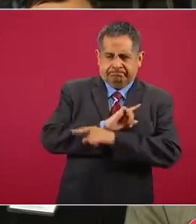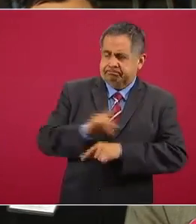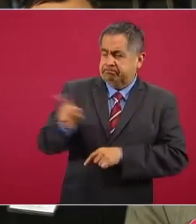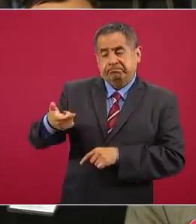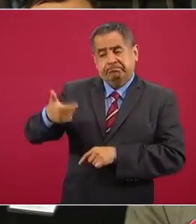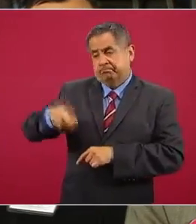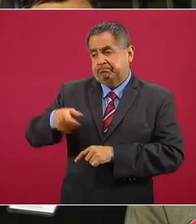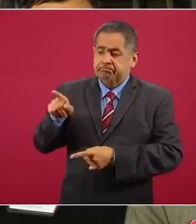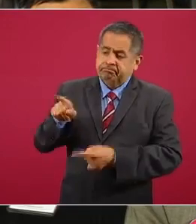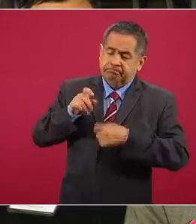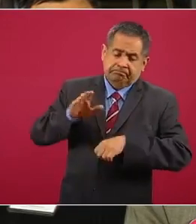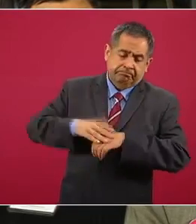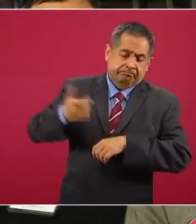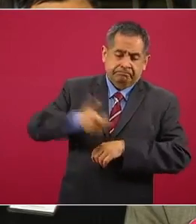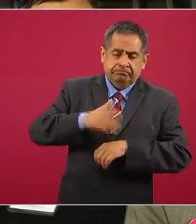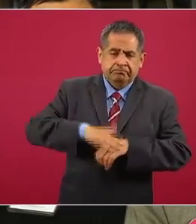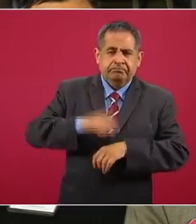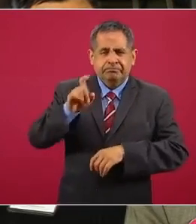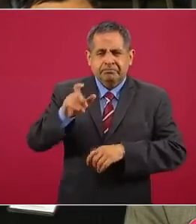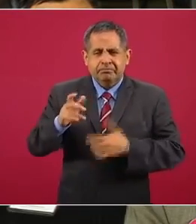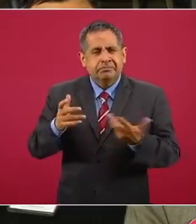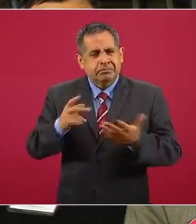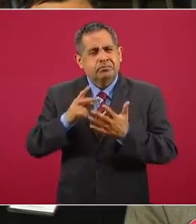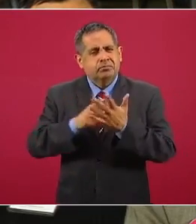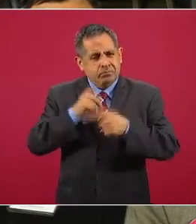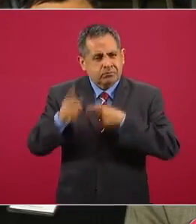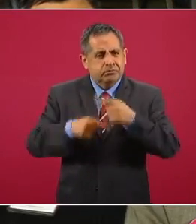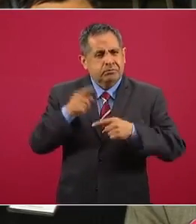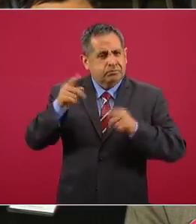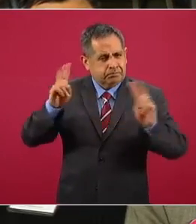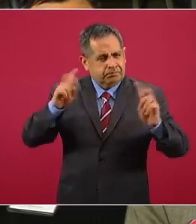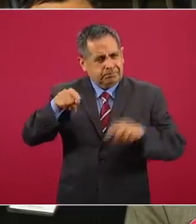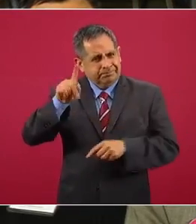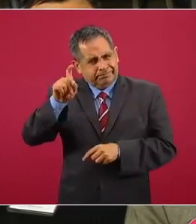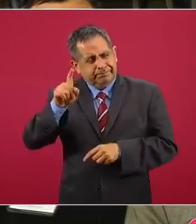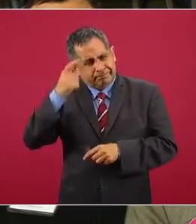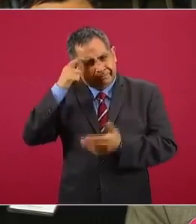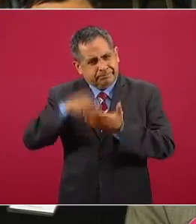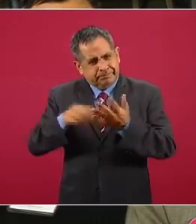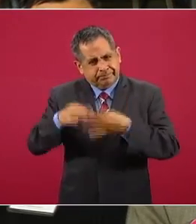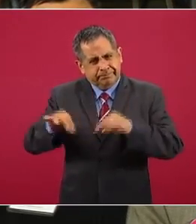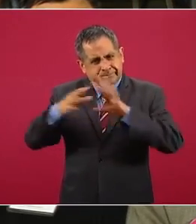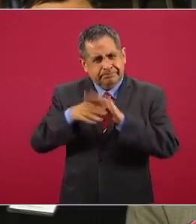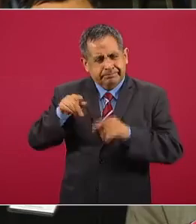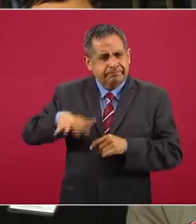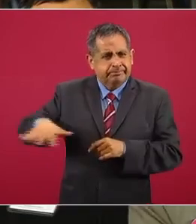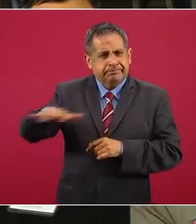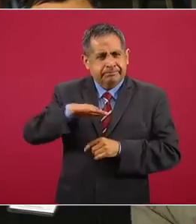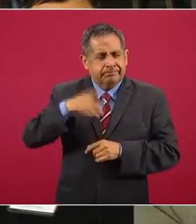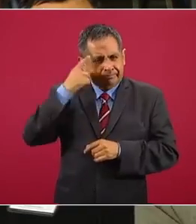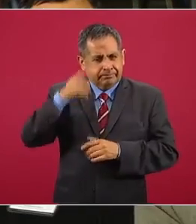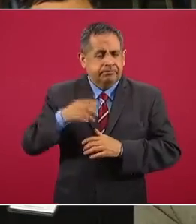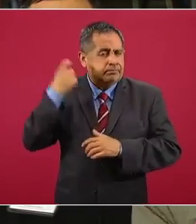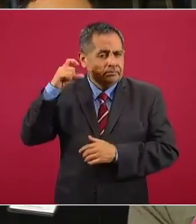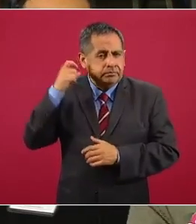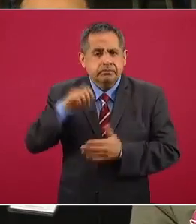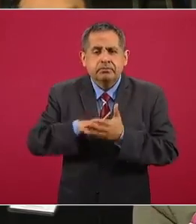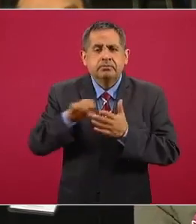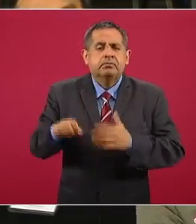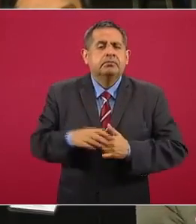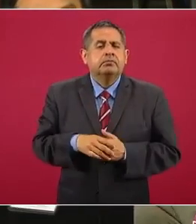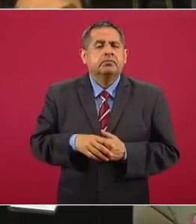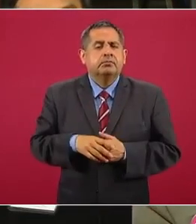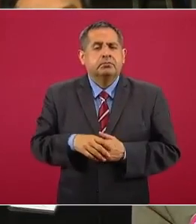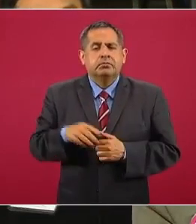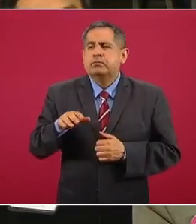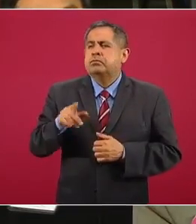de más el agua. Entonces, por eso vuelvo a reiterar este tema del agua, porque yo creo que es importante. En Querétaro, por ejemplo, en el